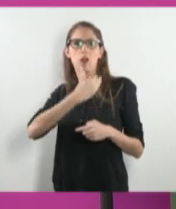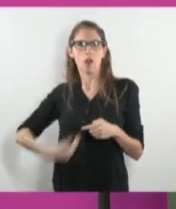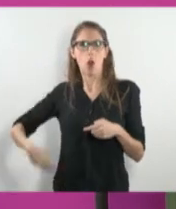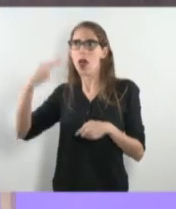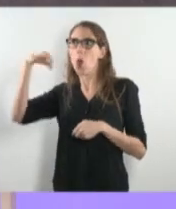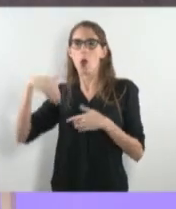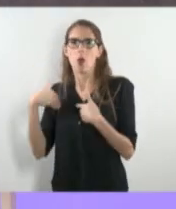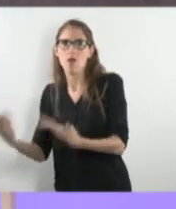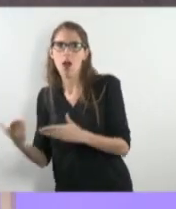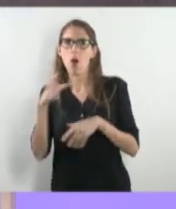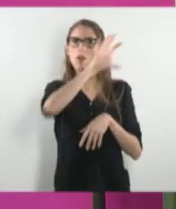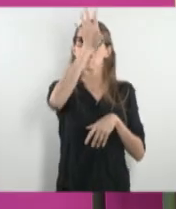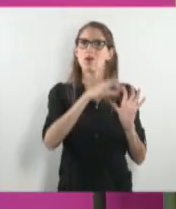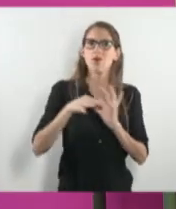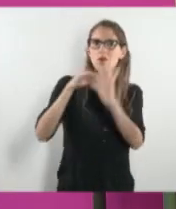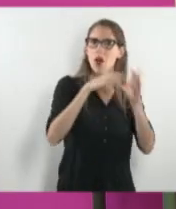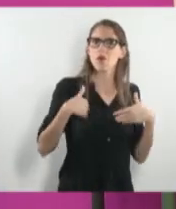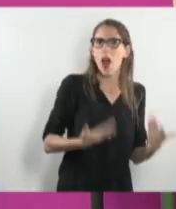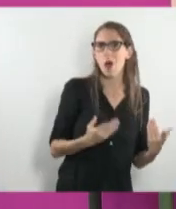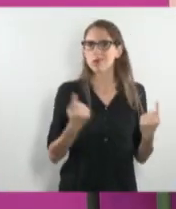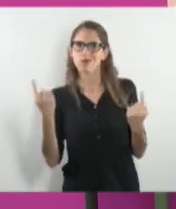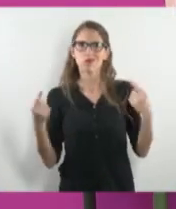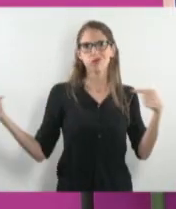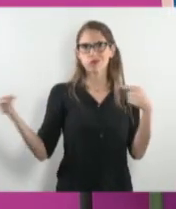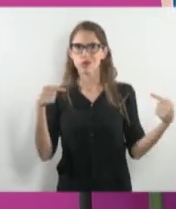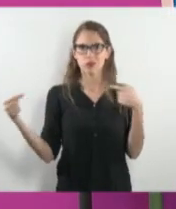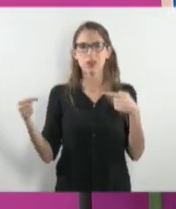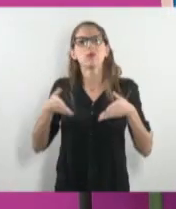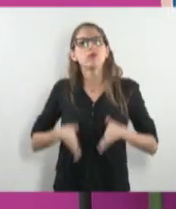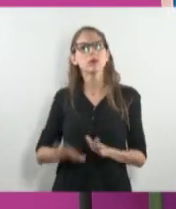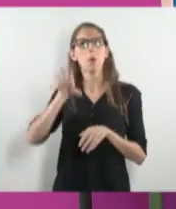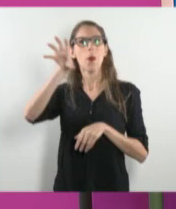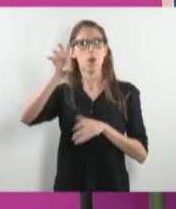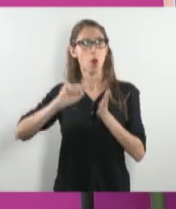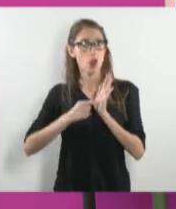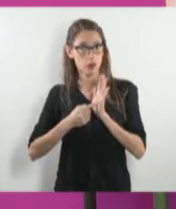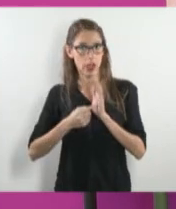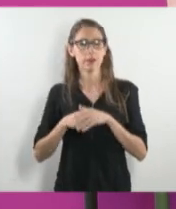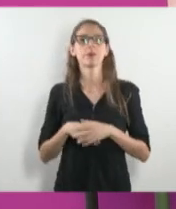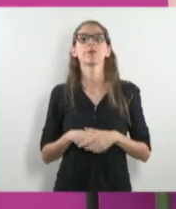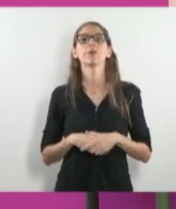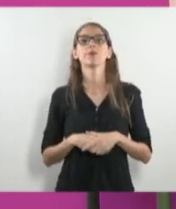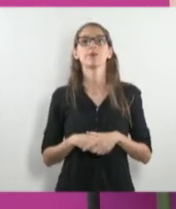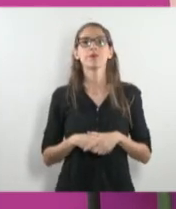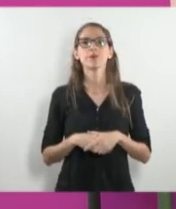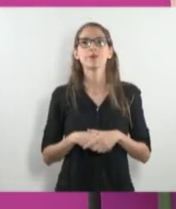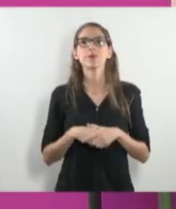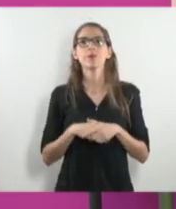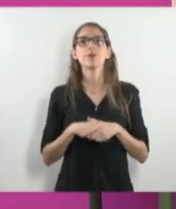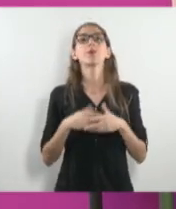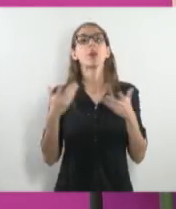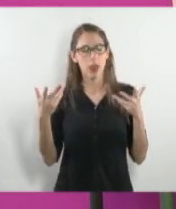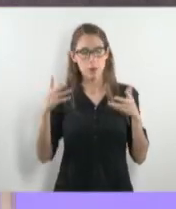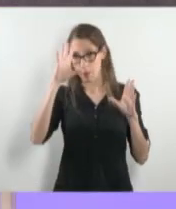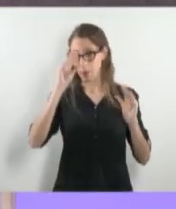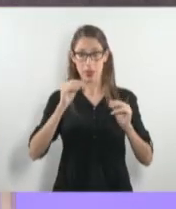Nace en Buenos Aires. Nace en Buenos Aires, sí. Y va a... No sé, estábamos hablando